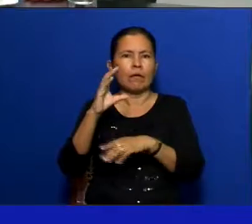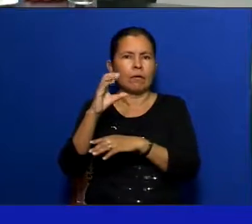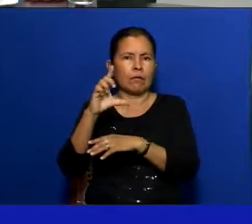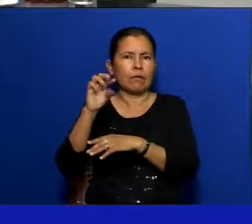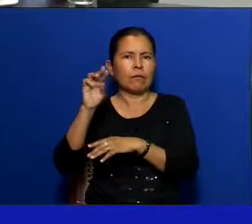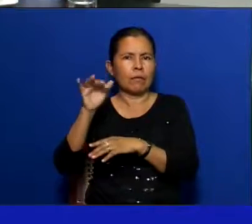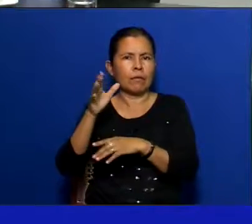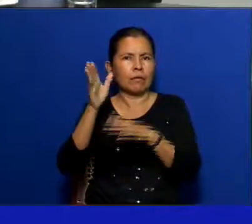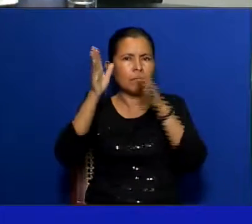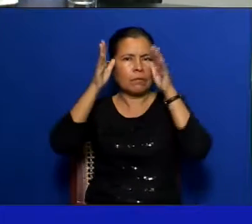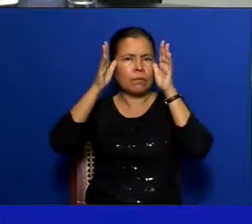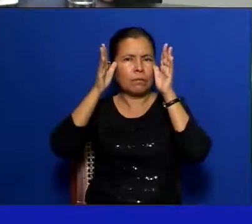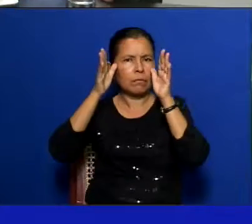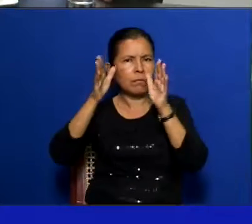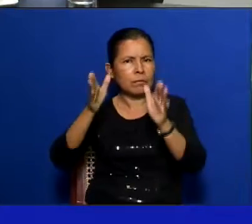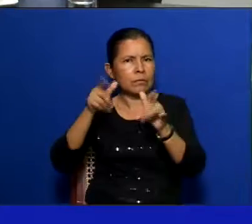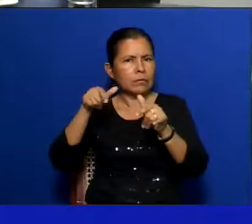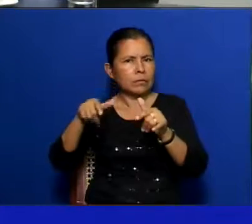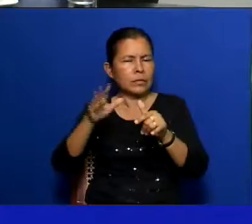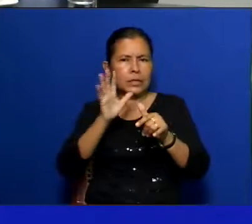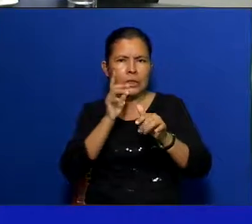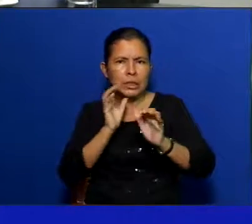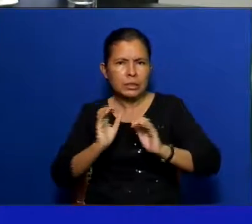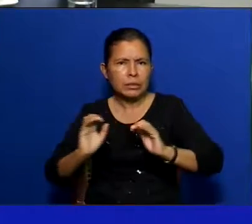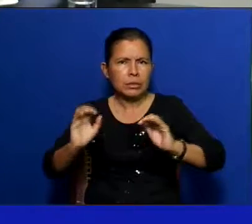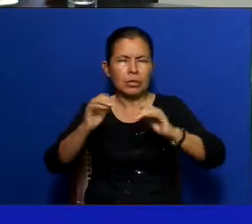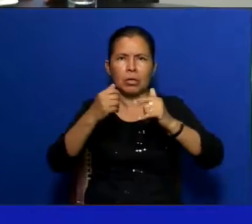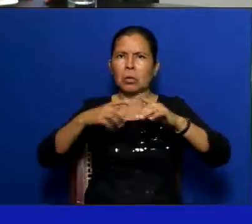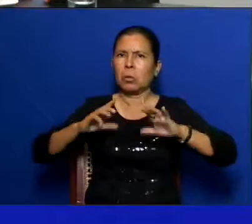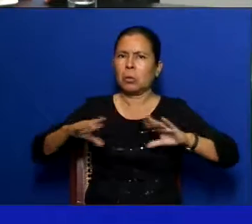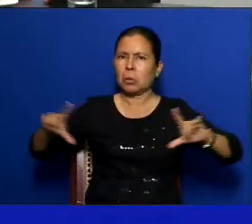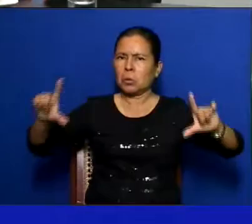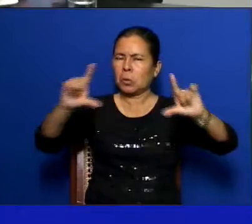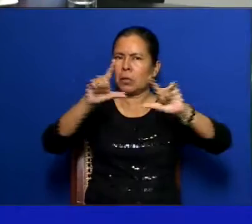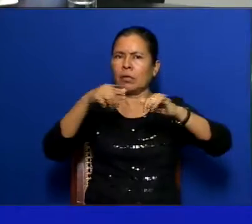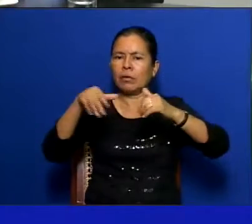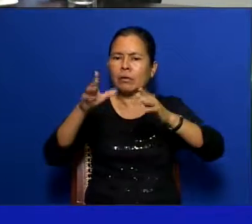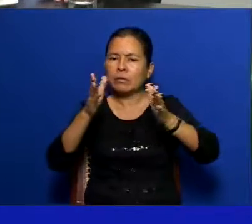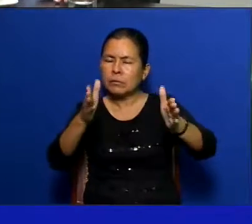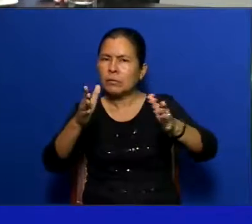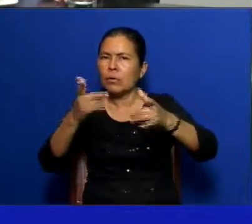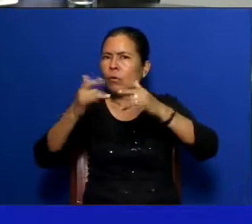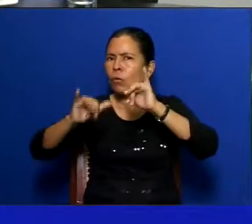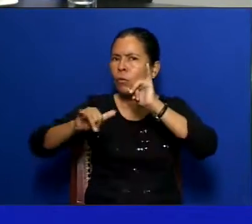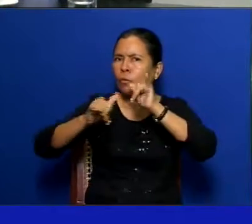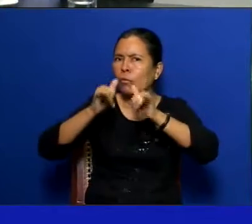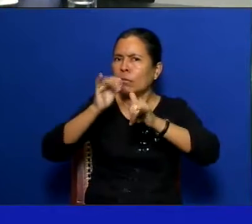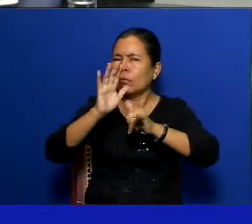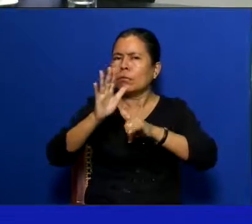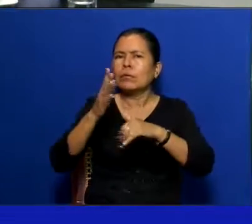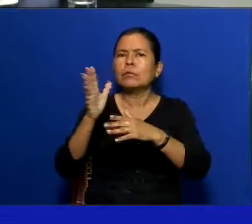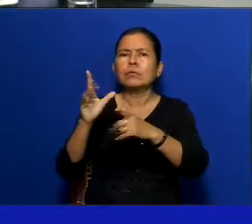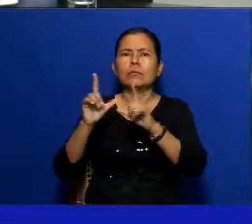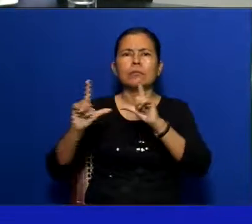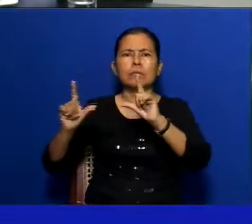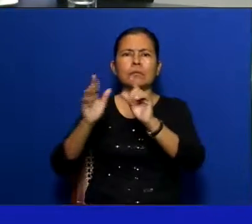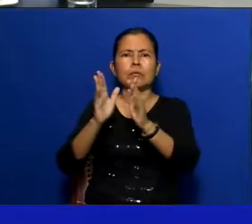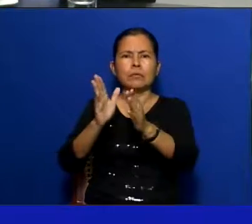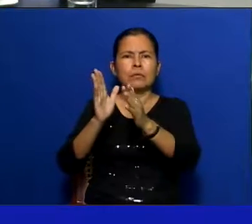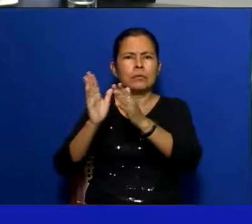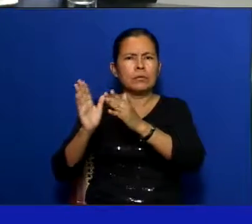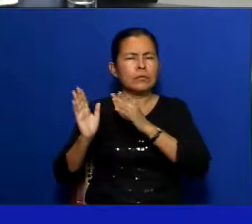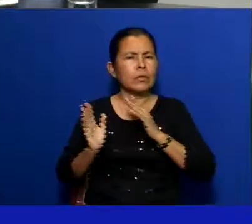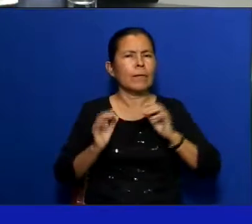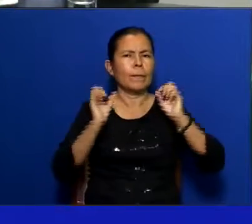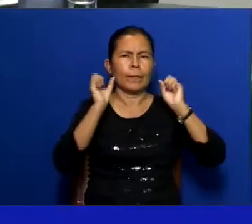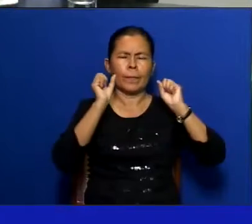clínica, y realmente pues que hay espacio, hay una área de juegos, hay lugares, digamos, donde el